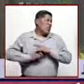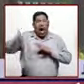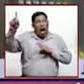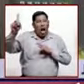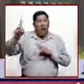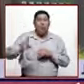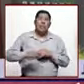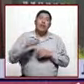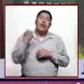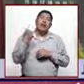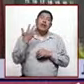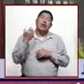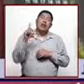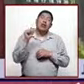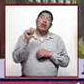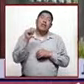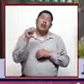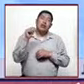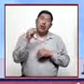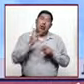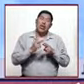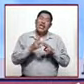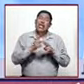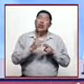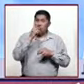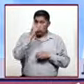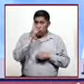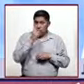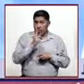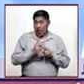a 15 a 20 pesos nomás compramos el kilo aquí.